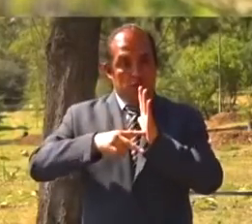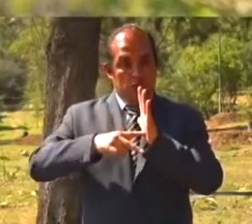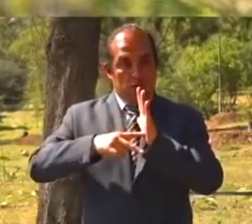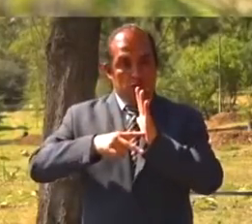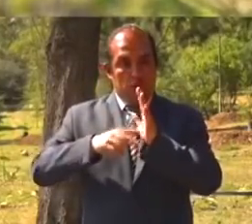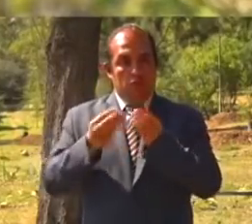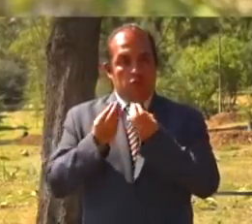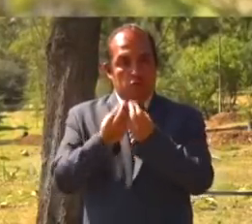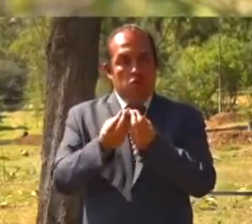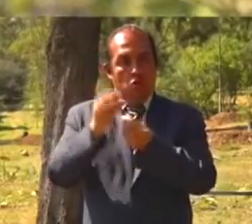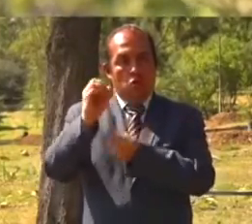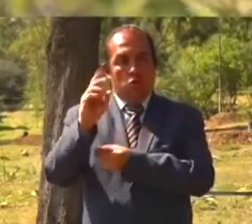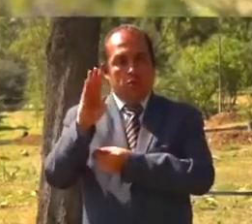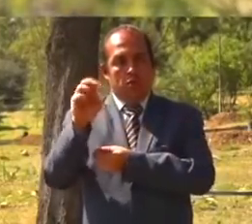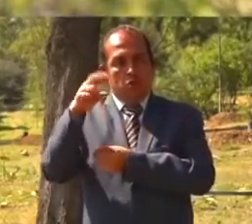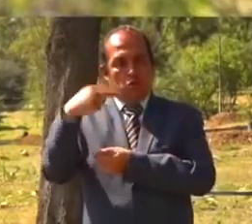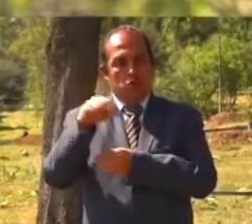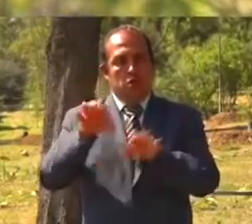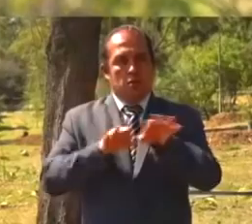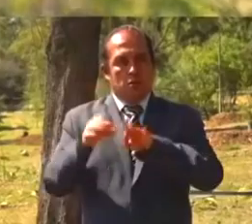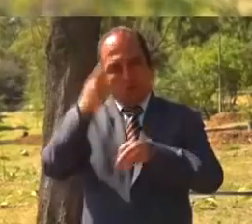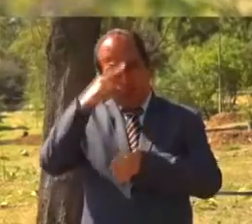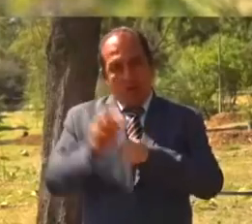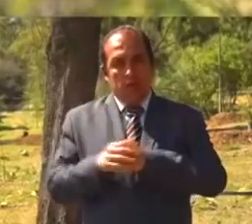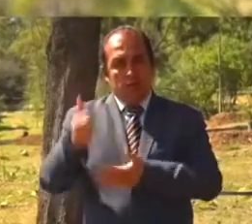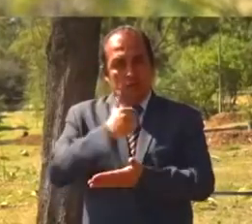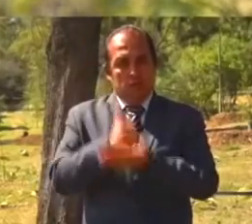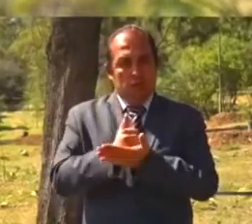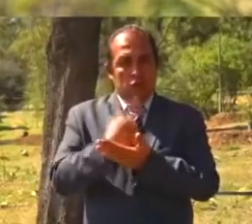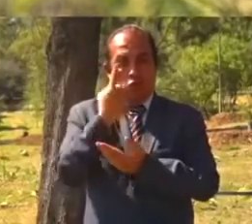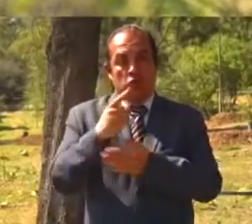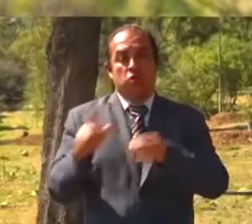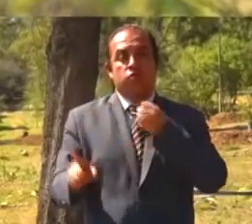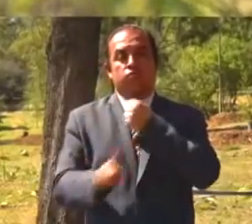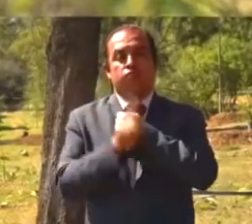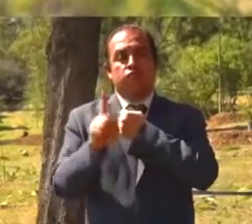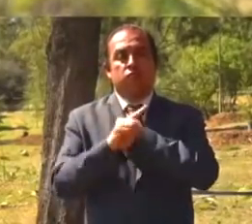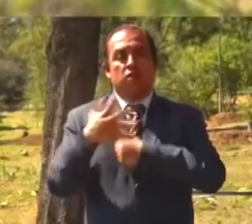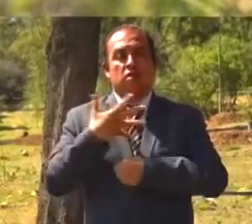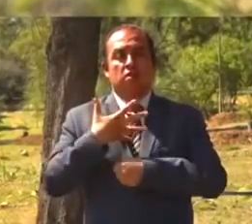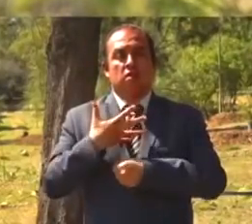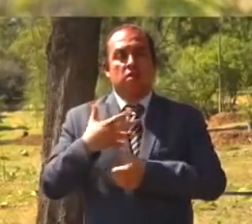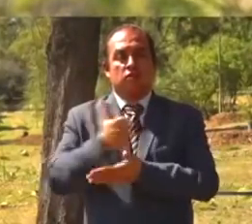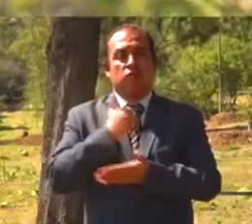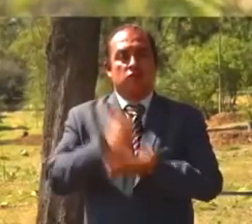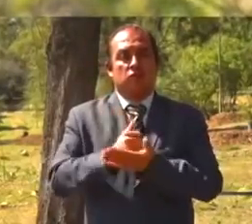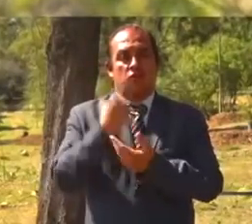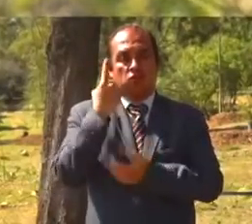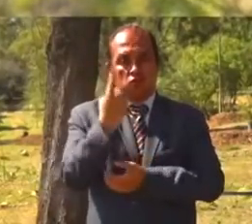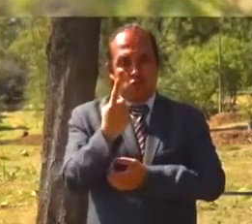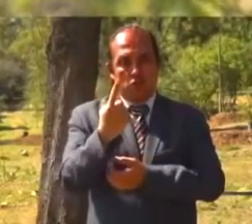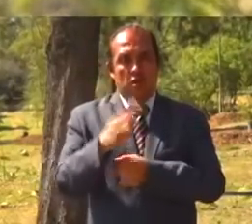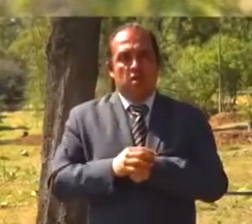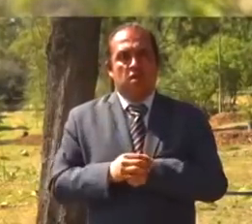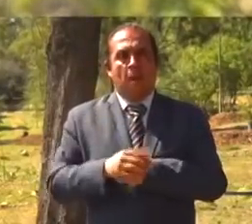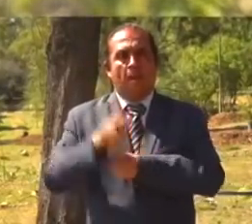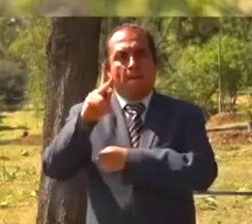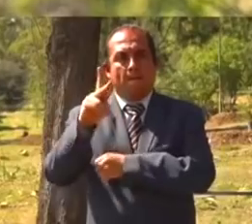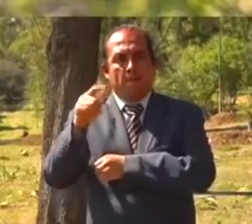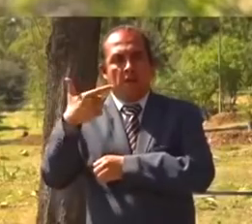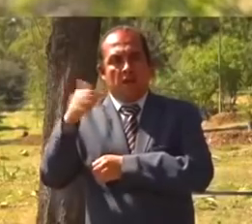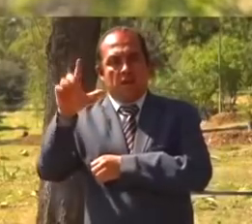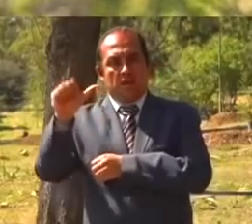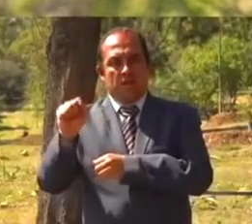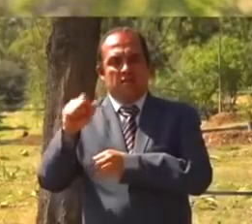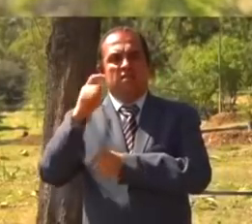hemos estado trabajando en el resto de la ciudad. Uno de los problemas que tiene la ciudad son algunas de sus plagas, entre otras el muérdago. Y